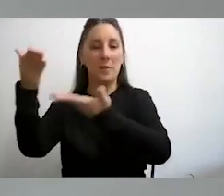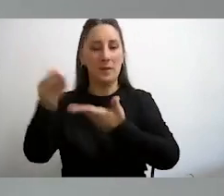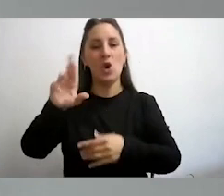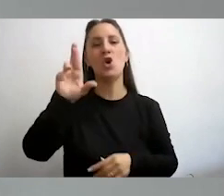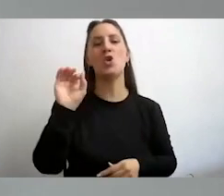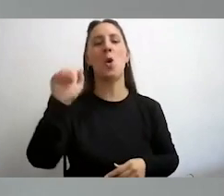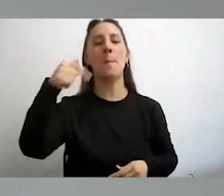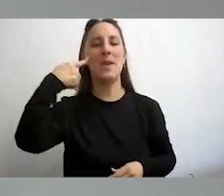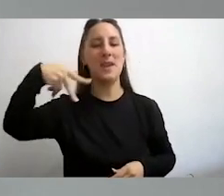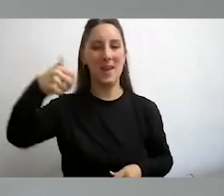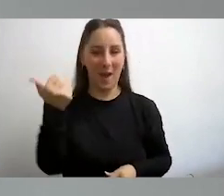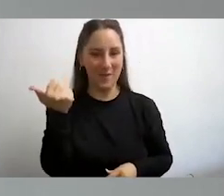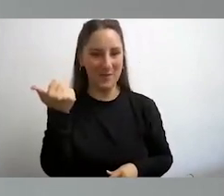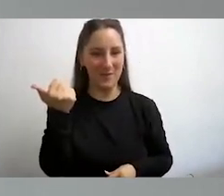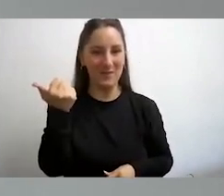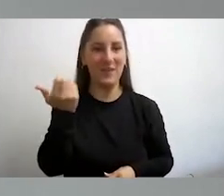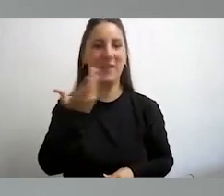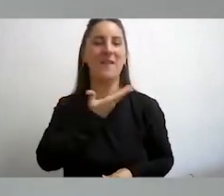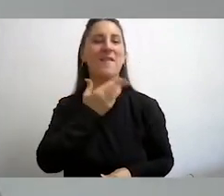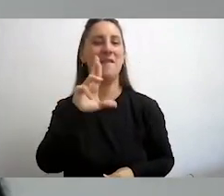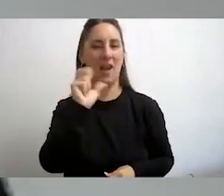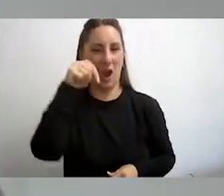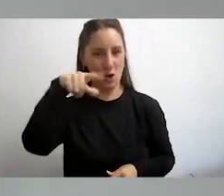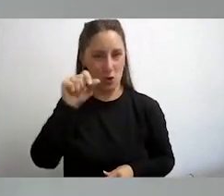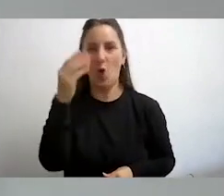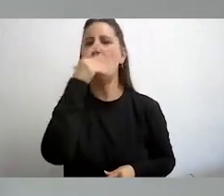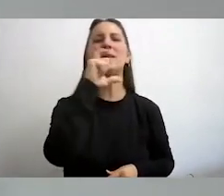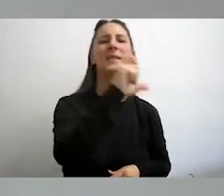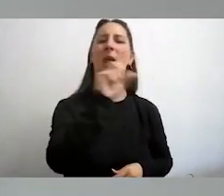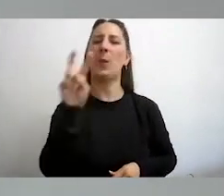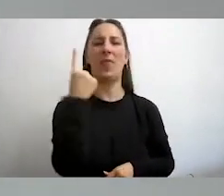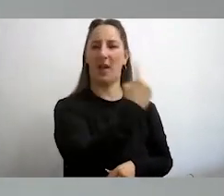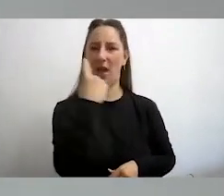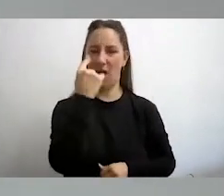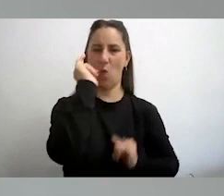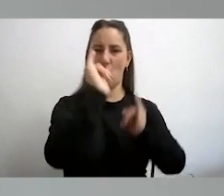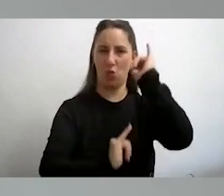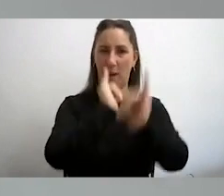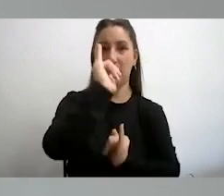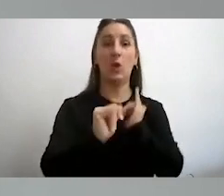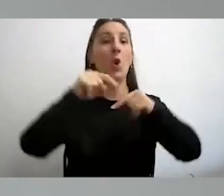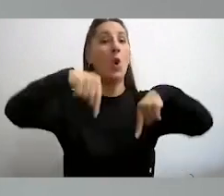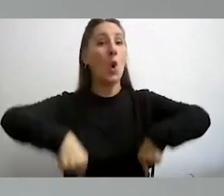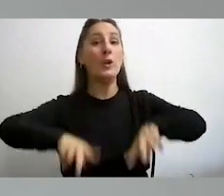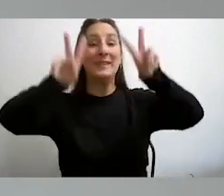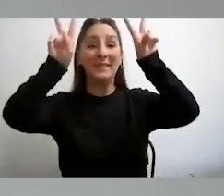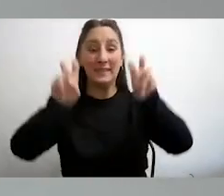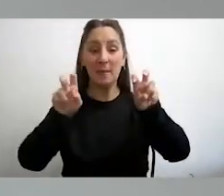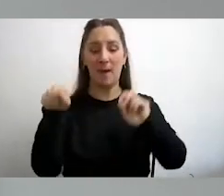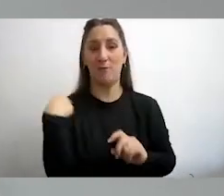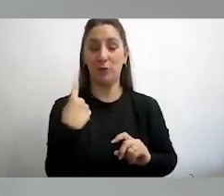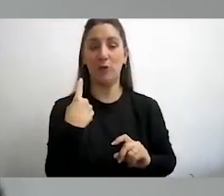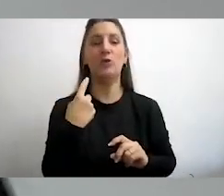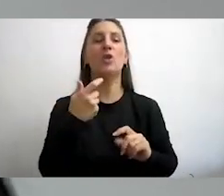Franco. Después les voy a leer el currículum de ambas. Eh, Hoy el tema que nos convoca es ajuste